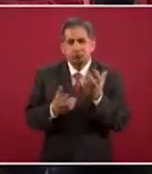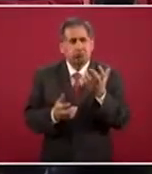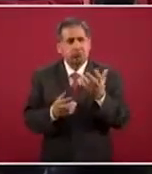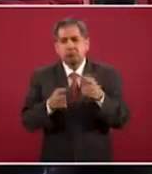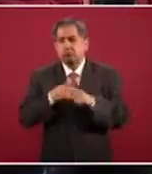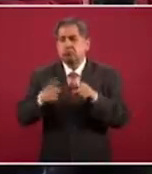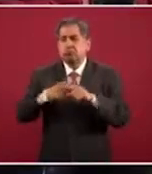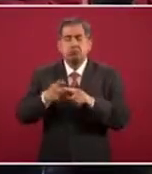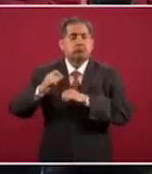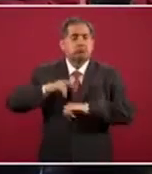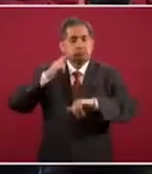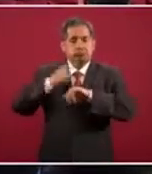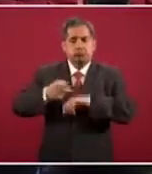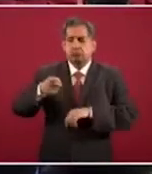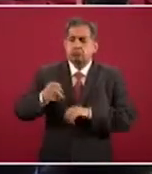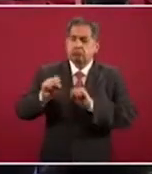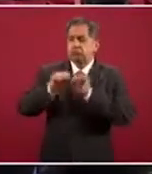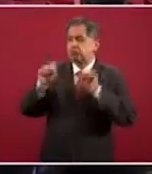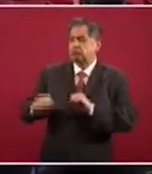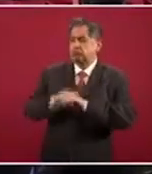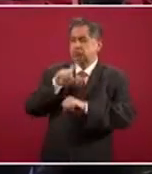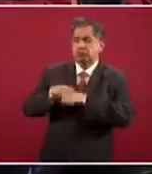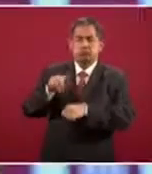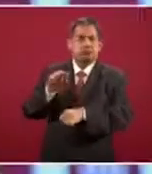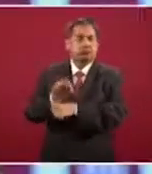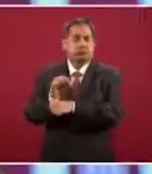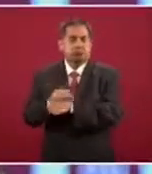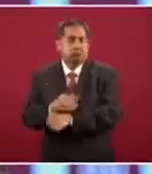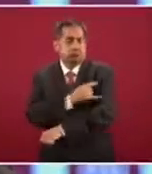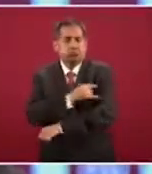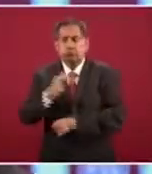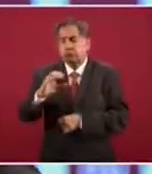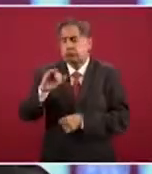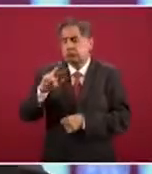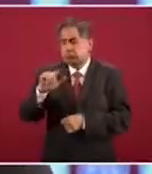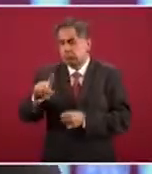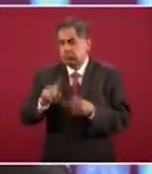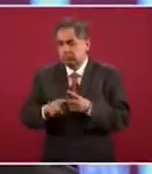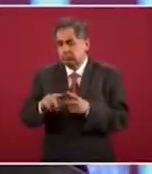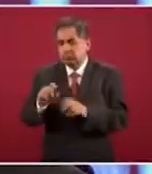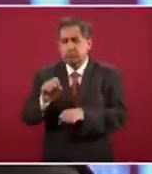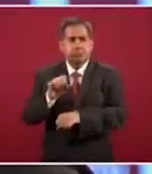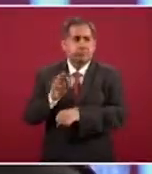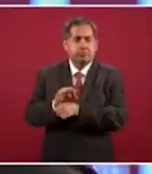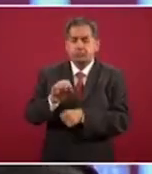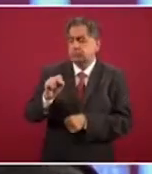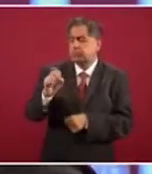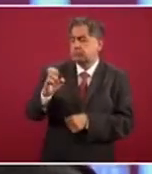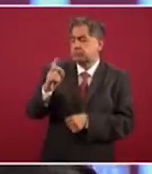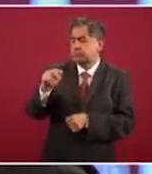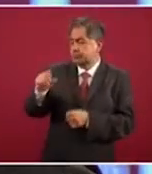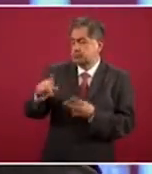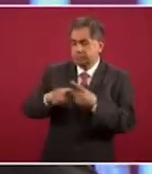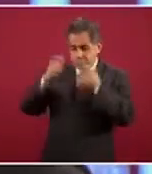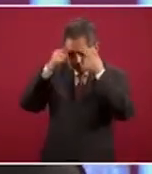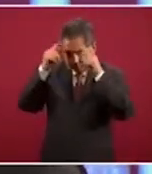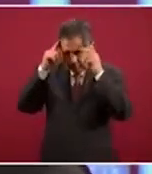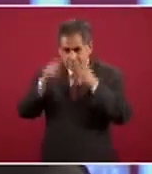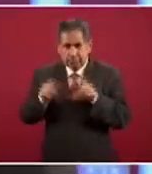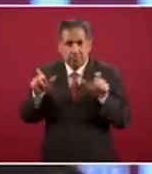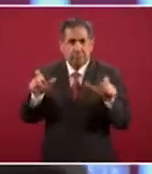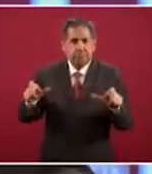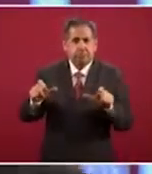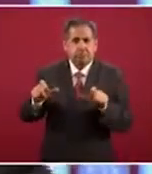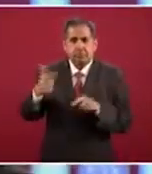instituciones que integran el sistema nacional de protección civil por supuesto la secretaria de la defensa nacional la secretaría de marina la guardia